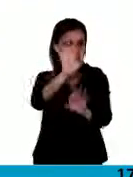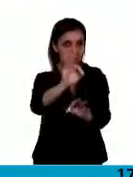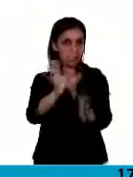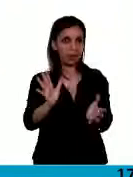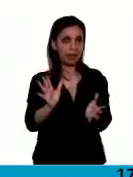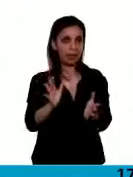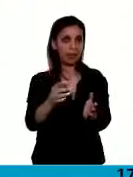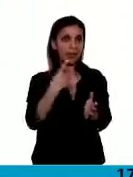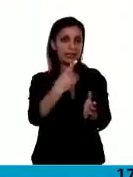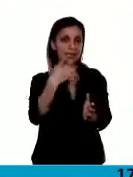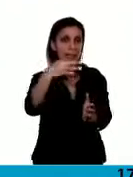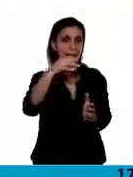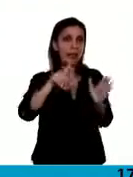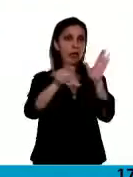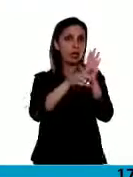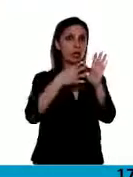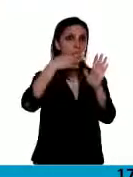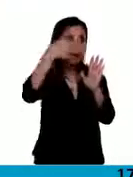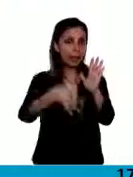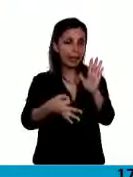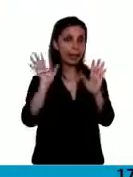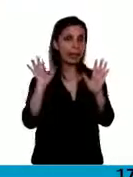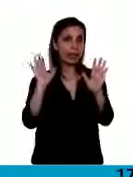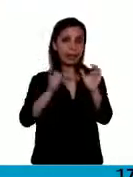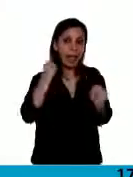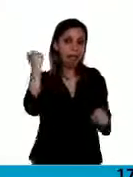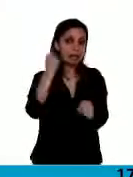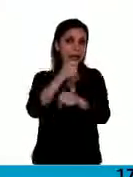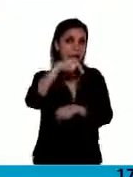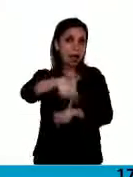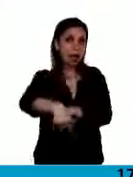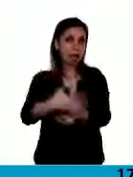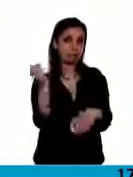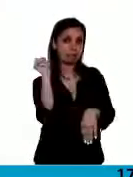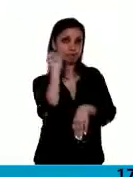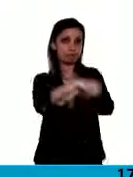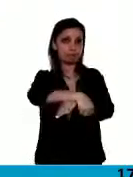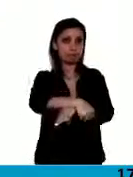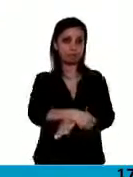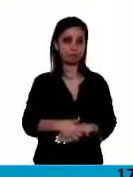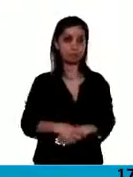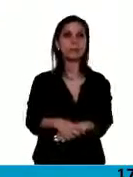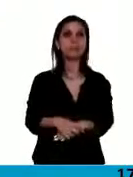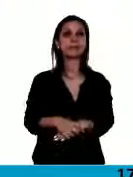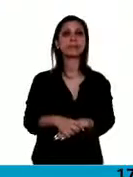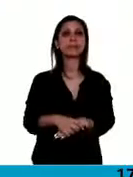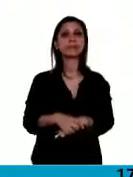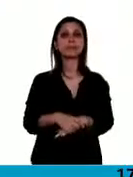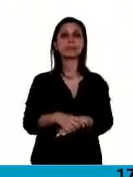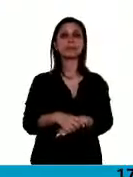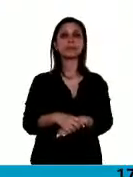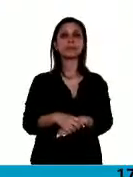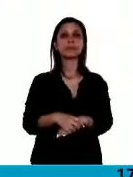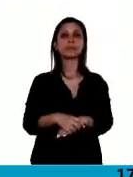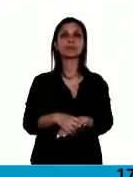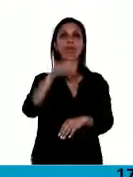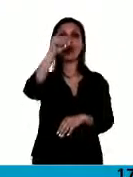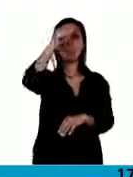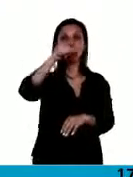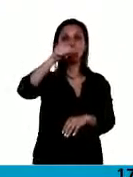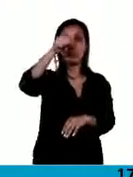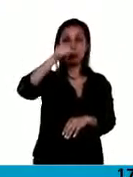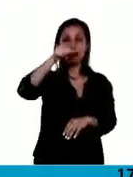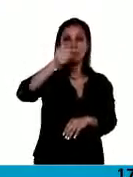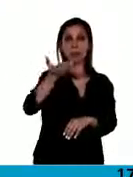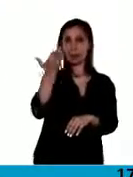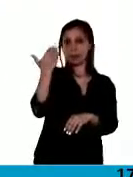cumplimiento de la ley y que no ha sido hasta ahora atendido por el gobierno. El domingo pasado estuvimos